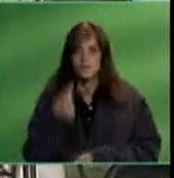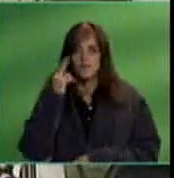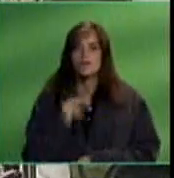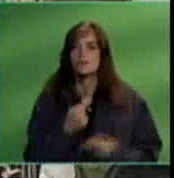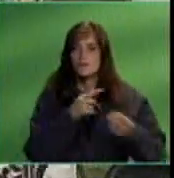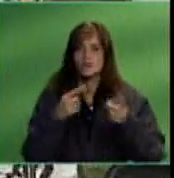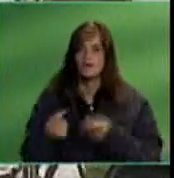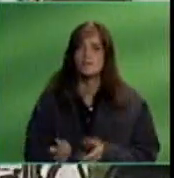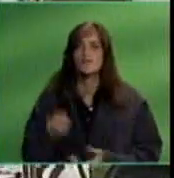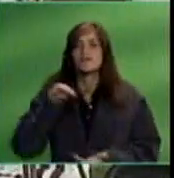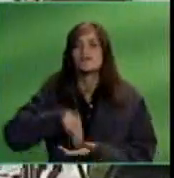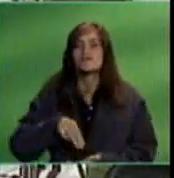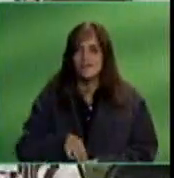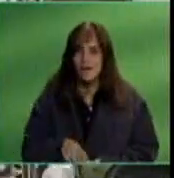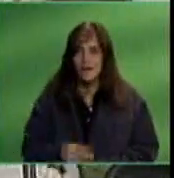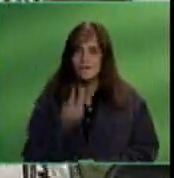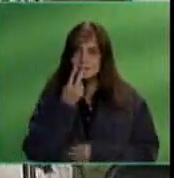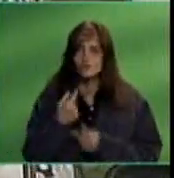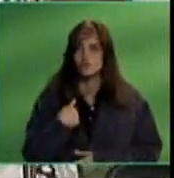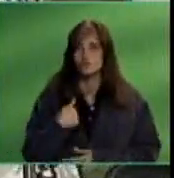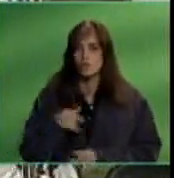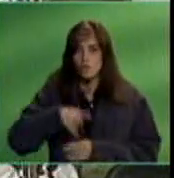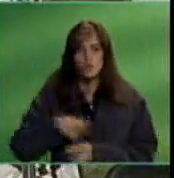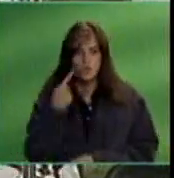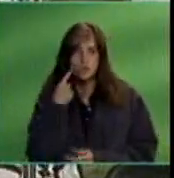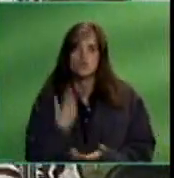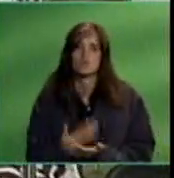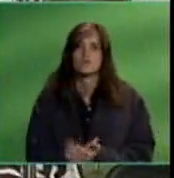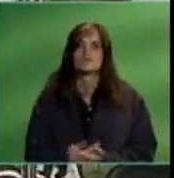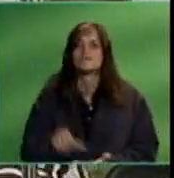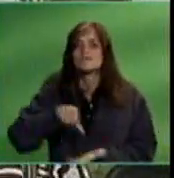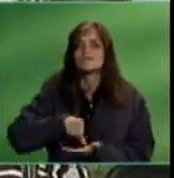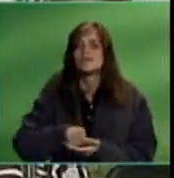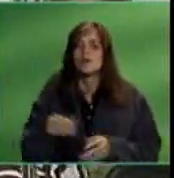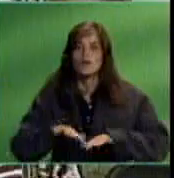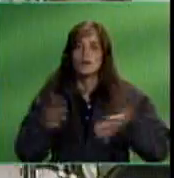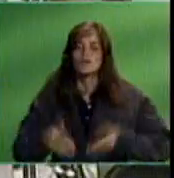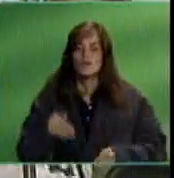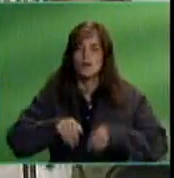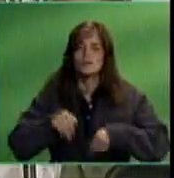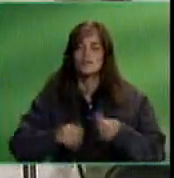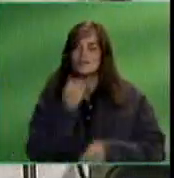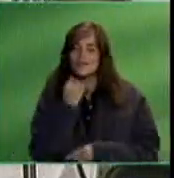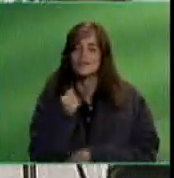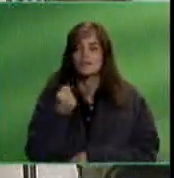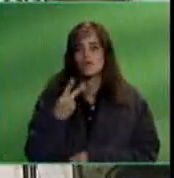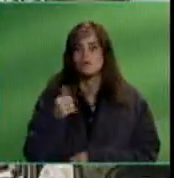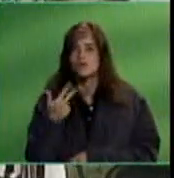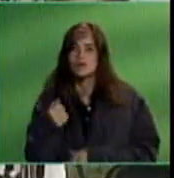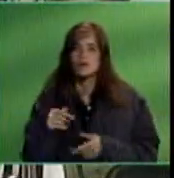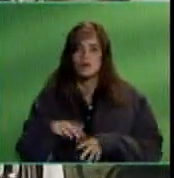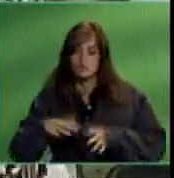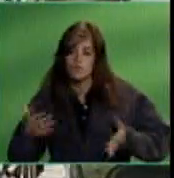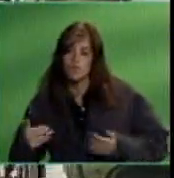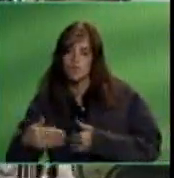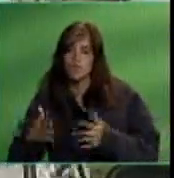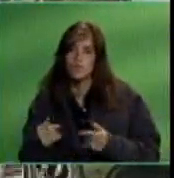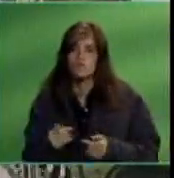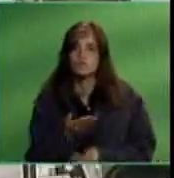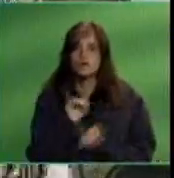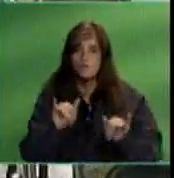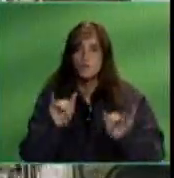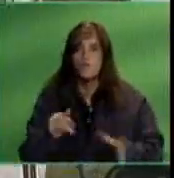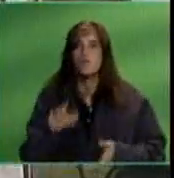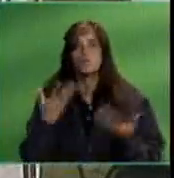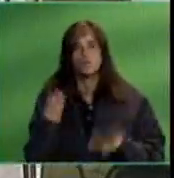varios en el estado Miranda donde voto Yo vi los centros electorales cerca a dos tres cuadr El Comando operativo de ustedes muchos me